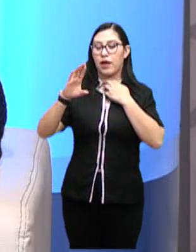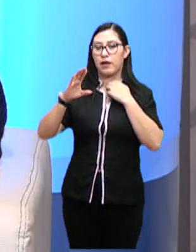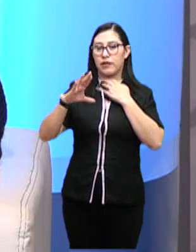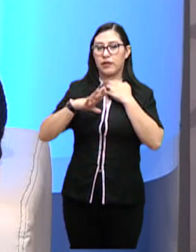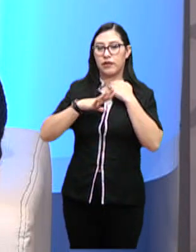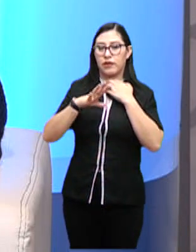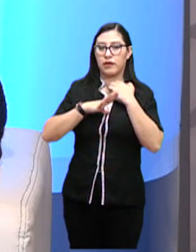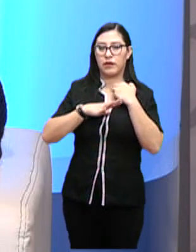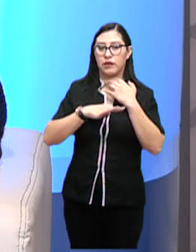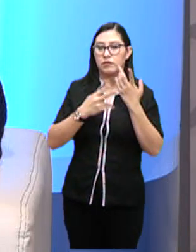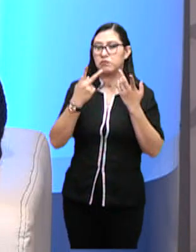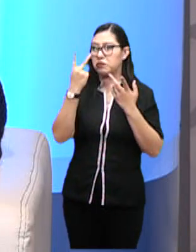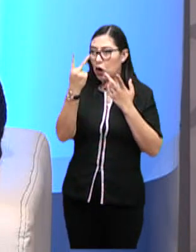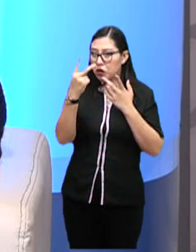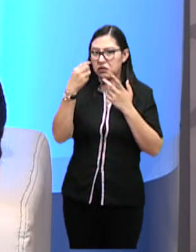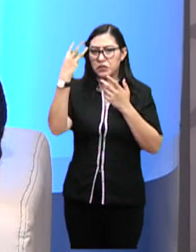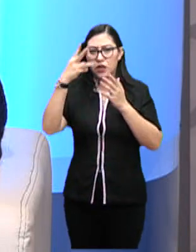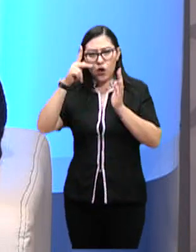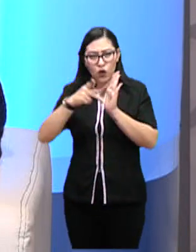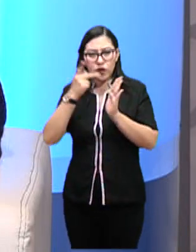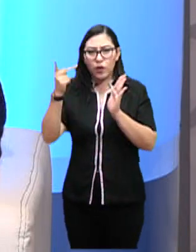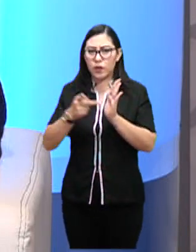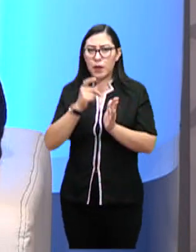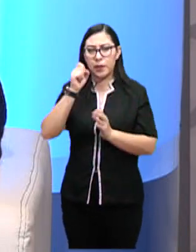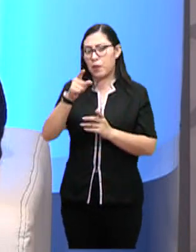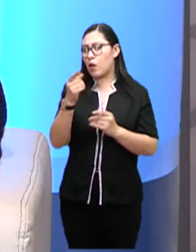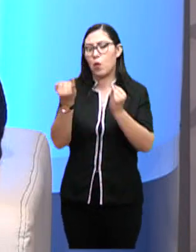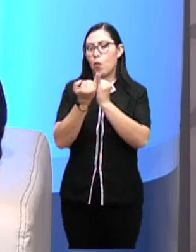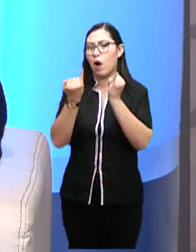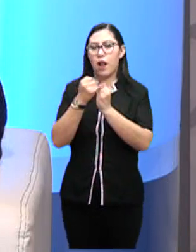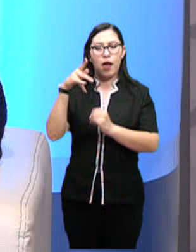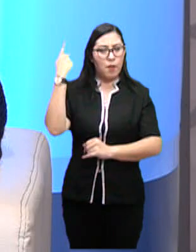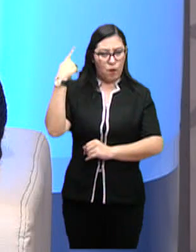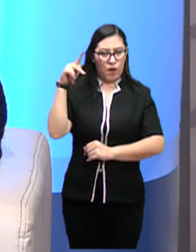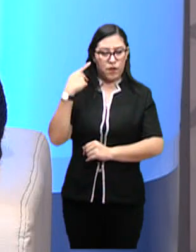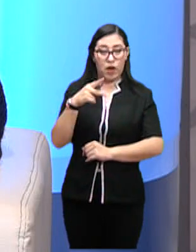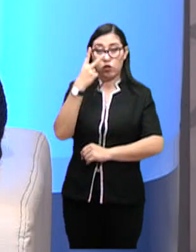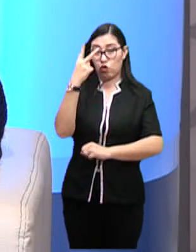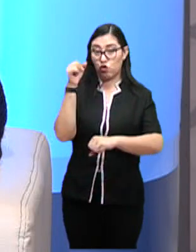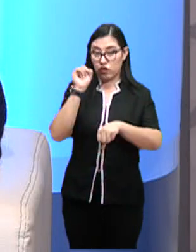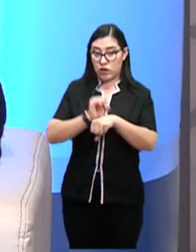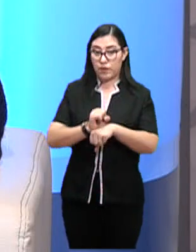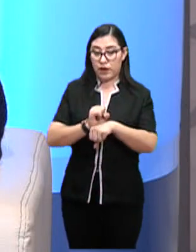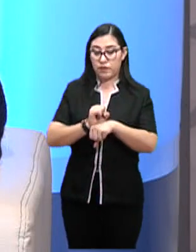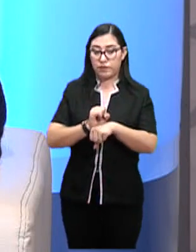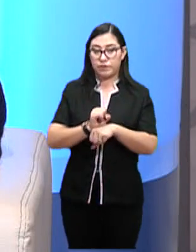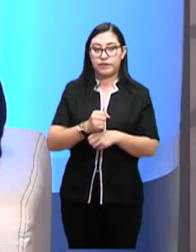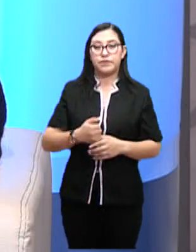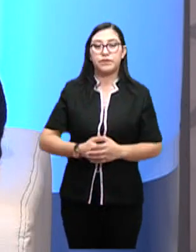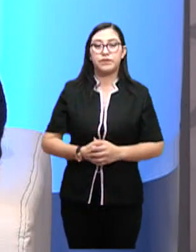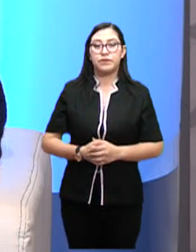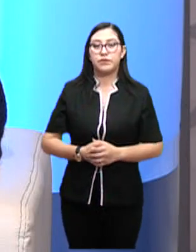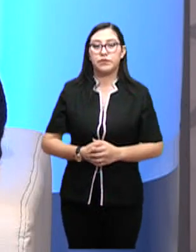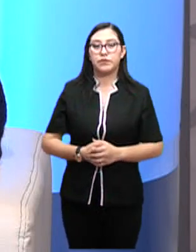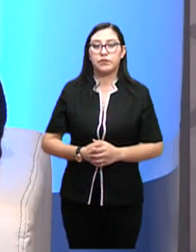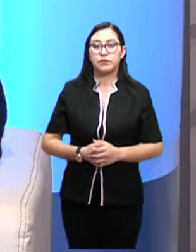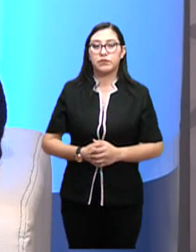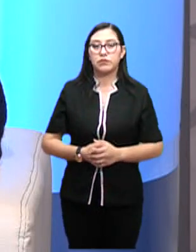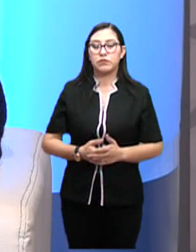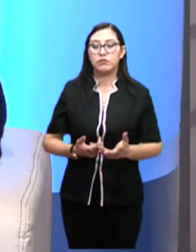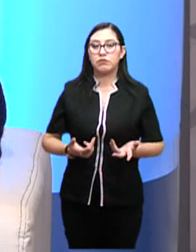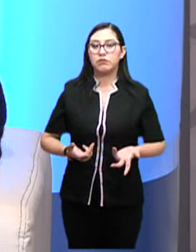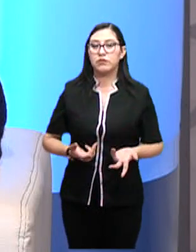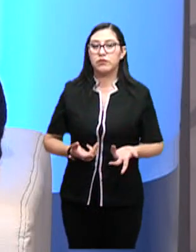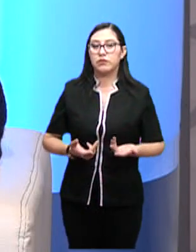tres incidentes fuertes, como también pasó en Puebla en dos semanas, en estas dos últimas semanas, pues